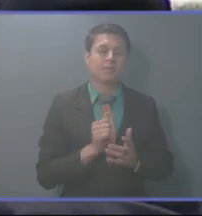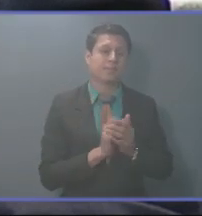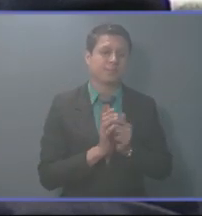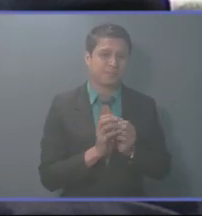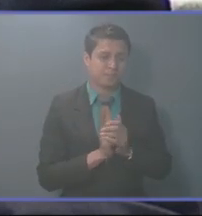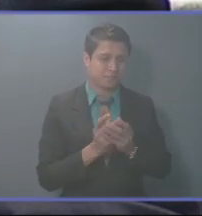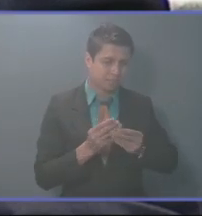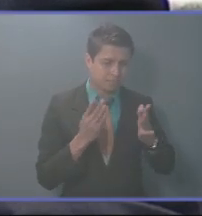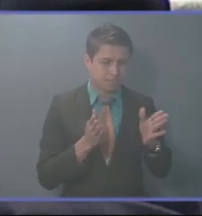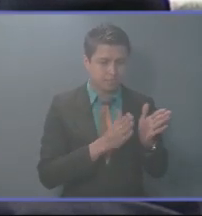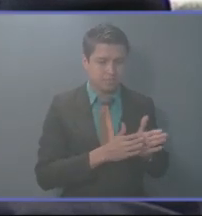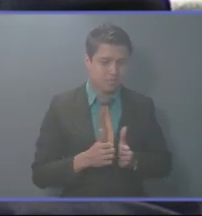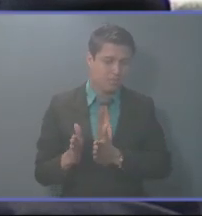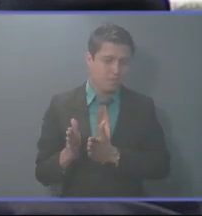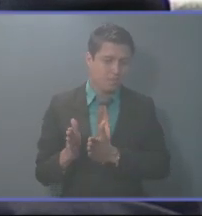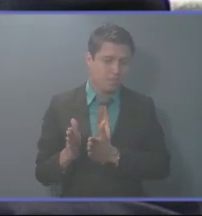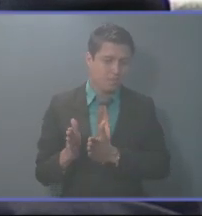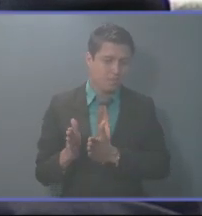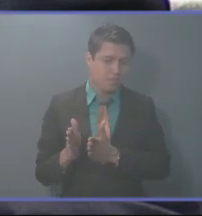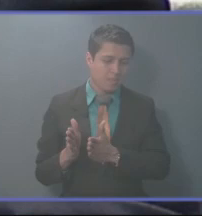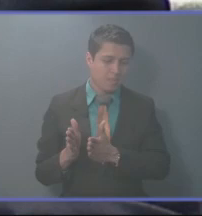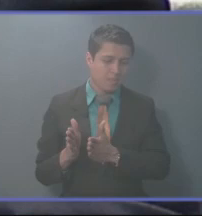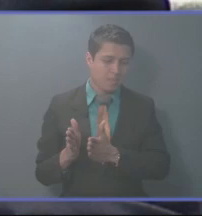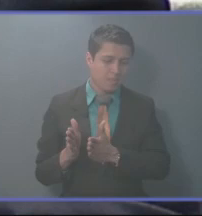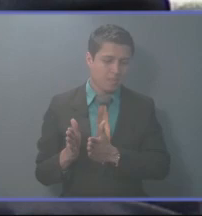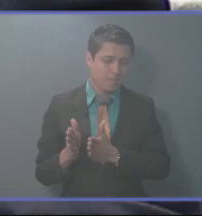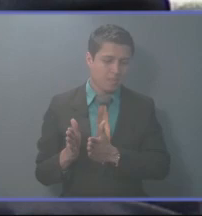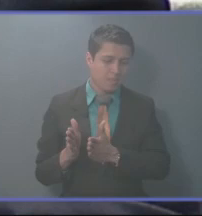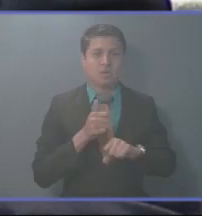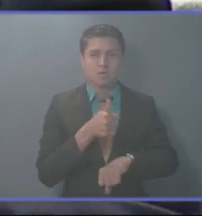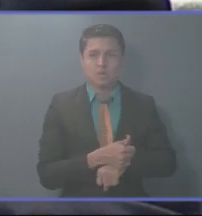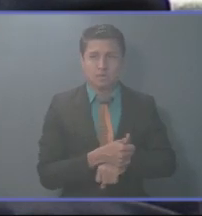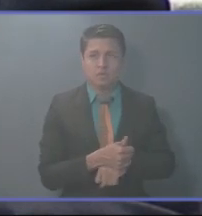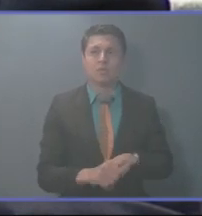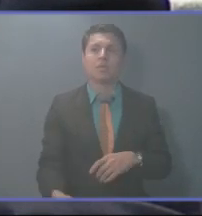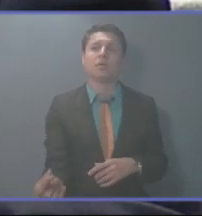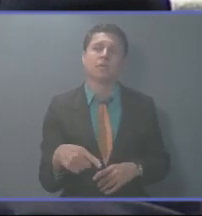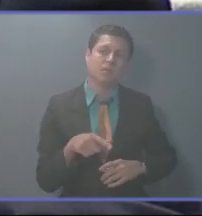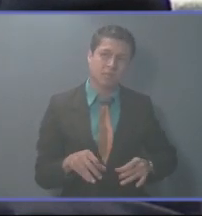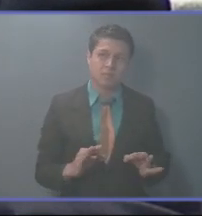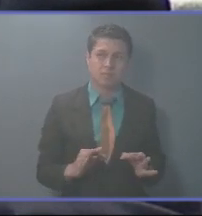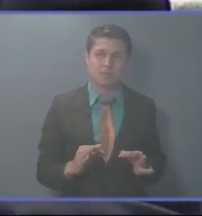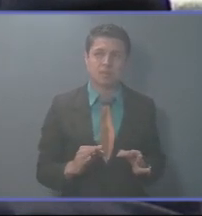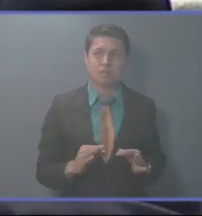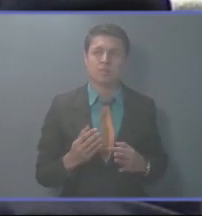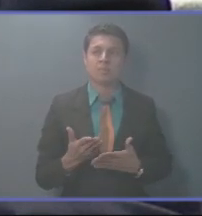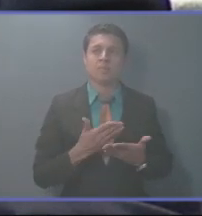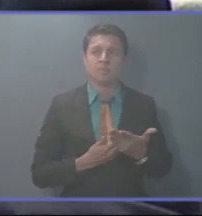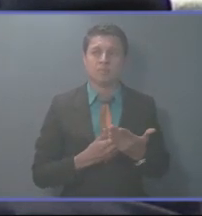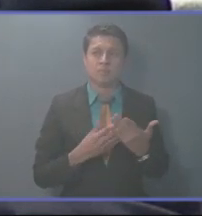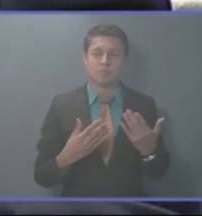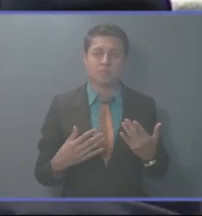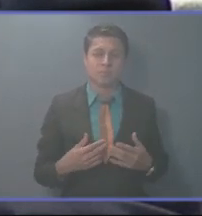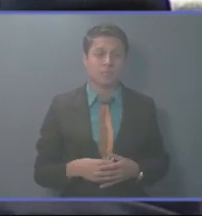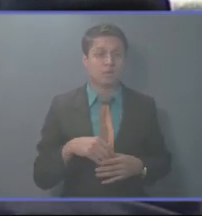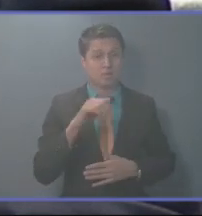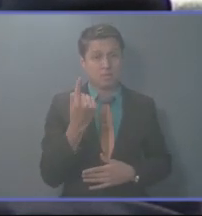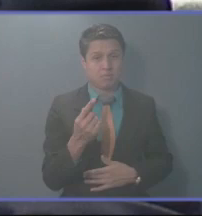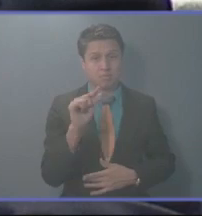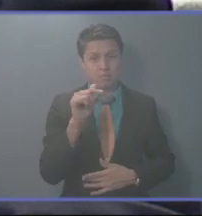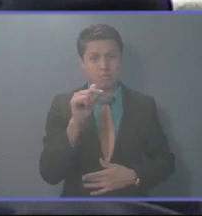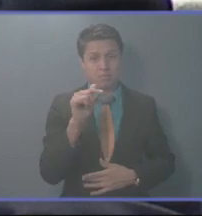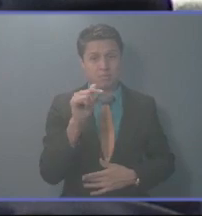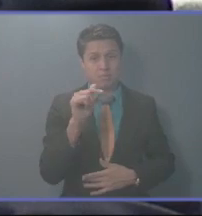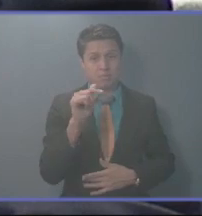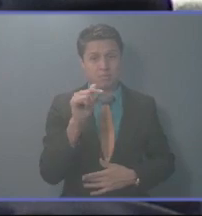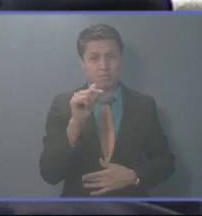al ordenamiento jurídico vigente, y una de las herramientas a las que suele acudirse es la amnistía, que